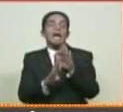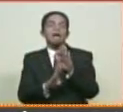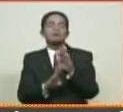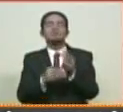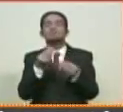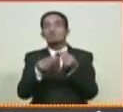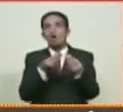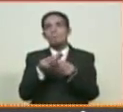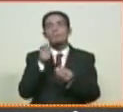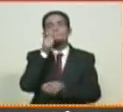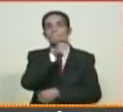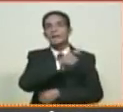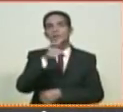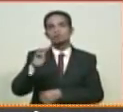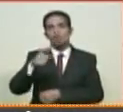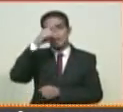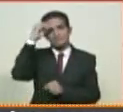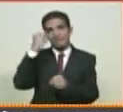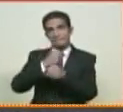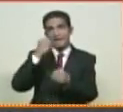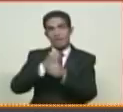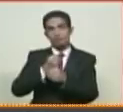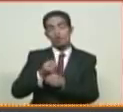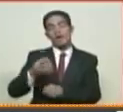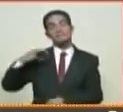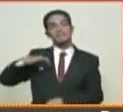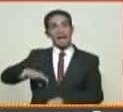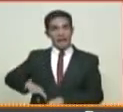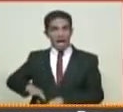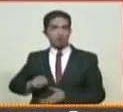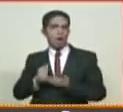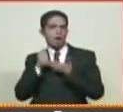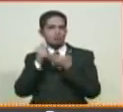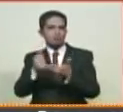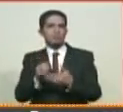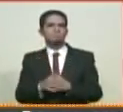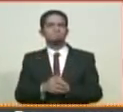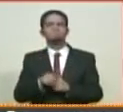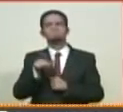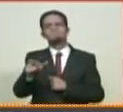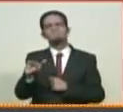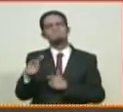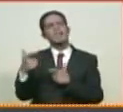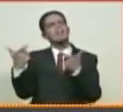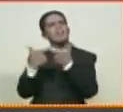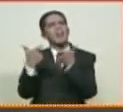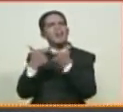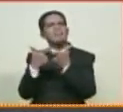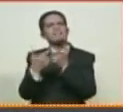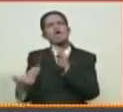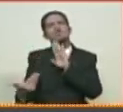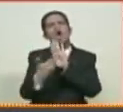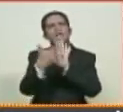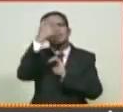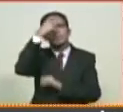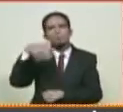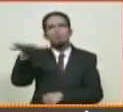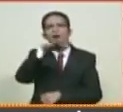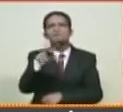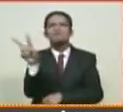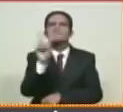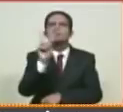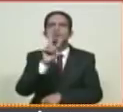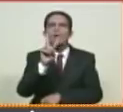de las trabajadoras y de los trabajadores. Por efectos de la guerra económica criminal contra el pueblo de Venezuela, esa guerra económica,